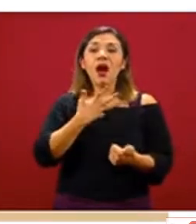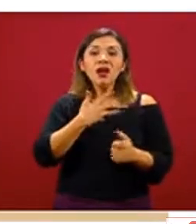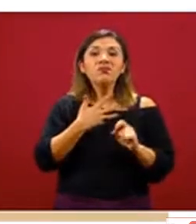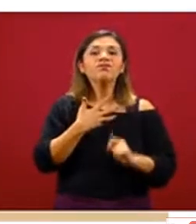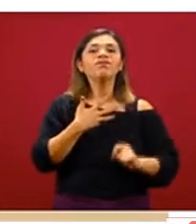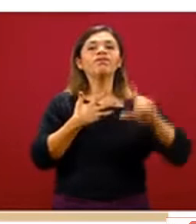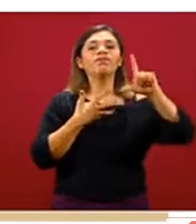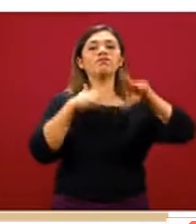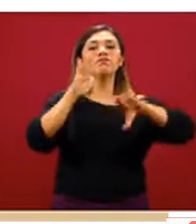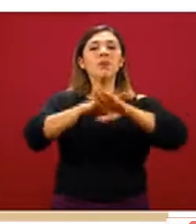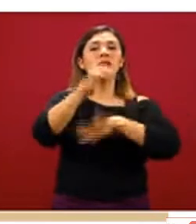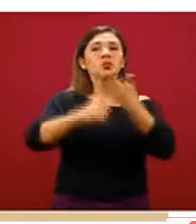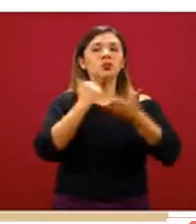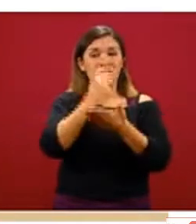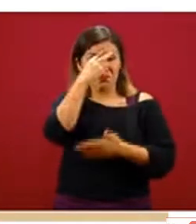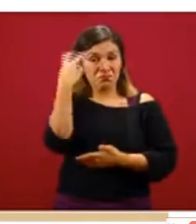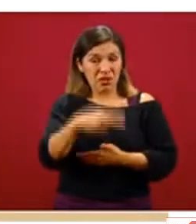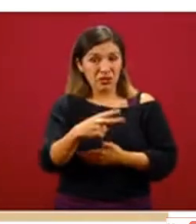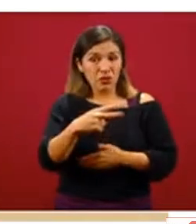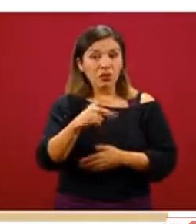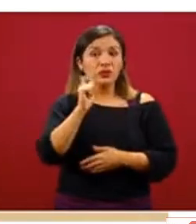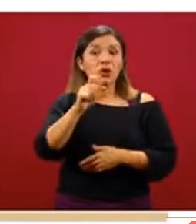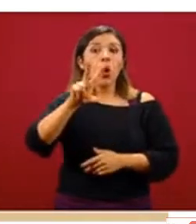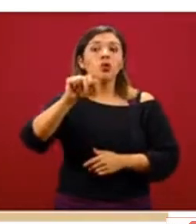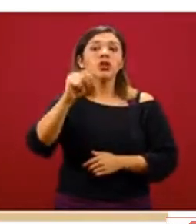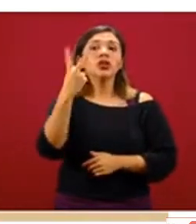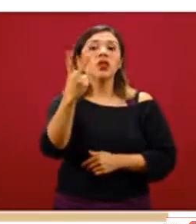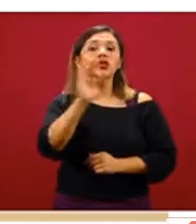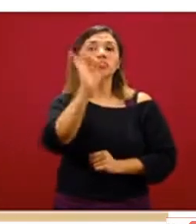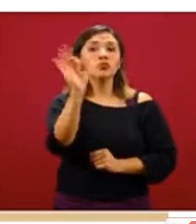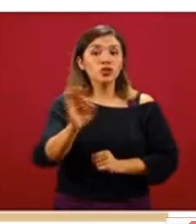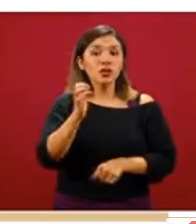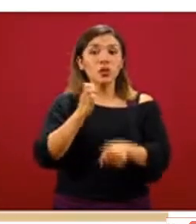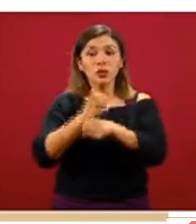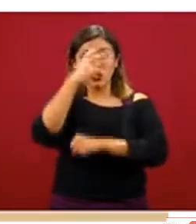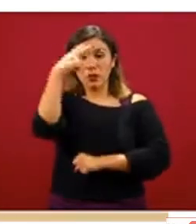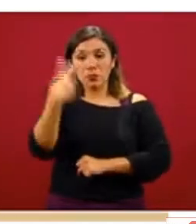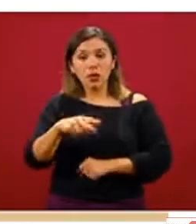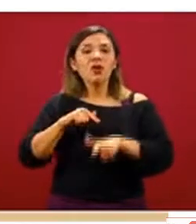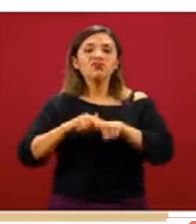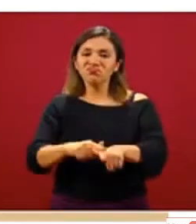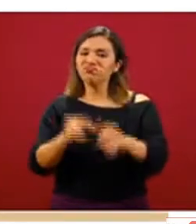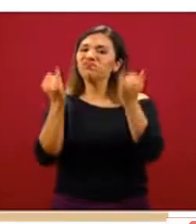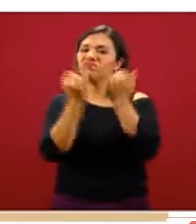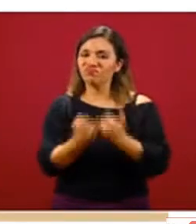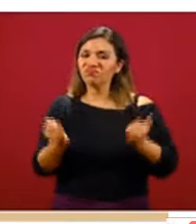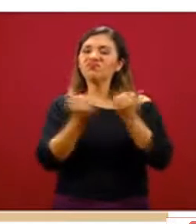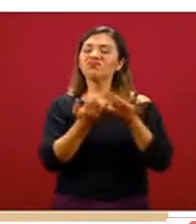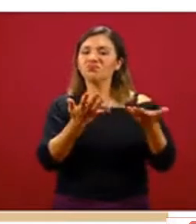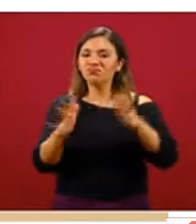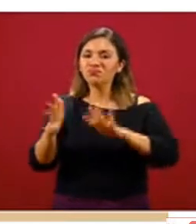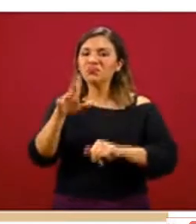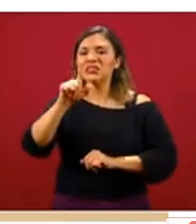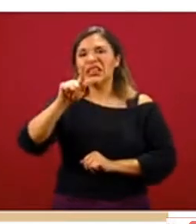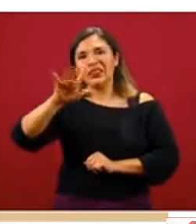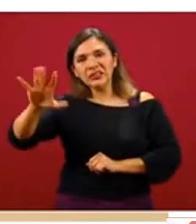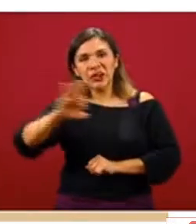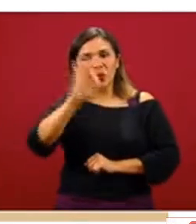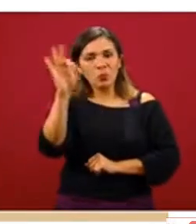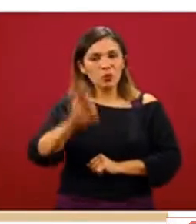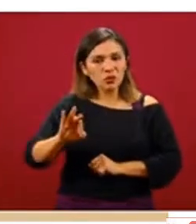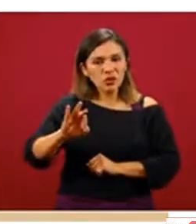incremento en la Ciudad de México, que llegó a 82, Estado de México ha mantenido también esta ocupación alrededor del